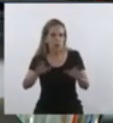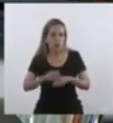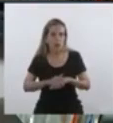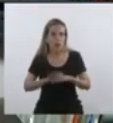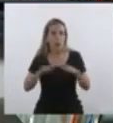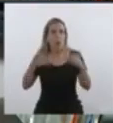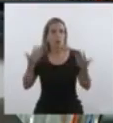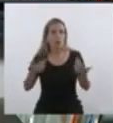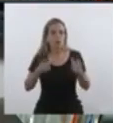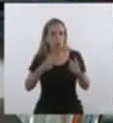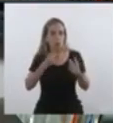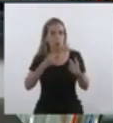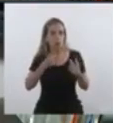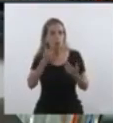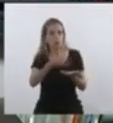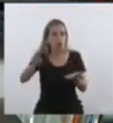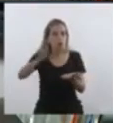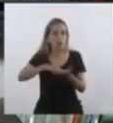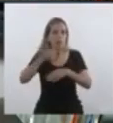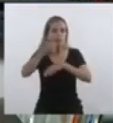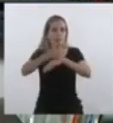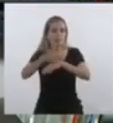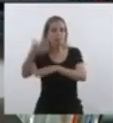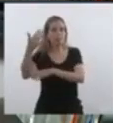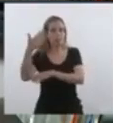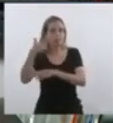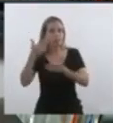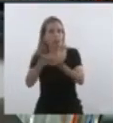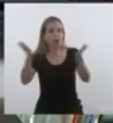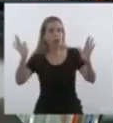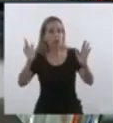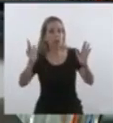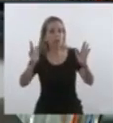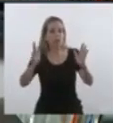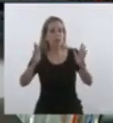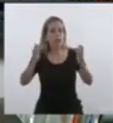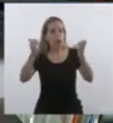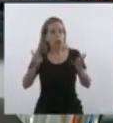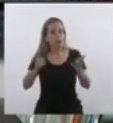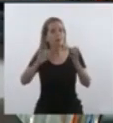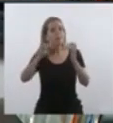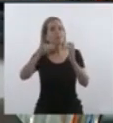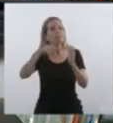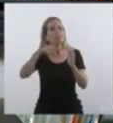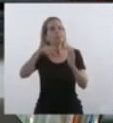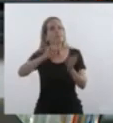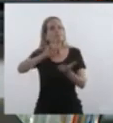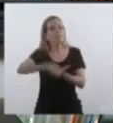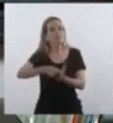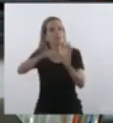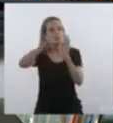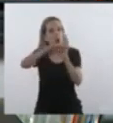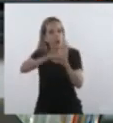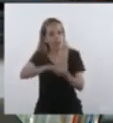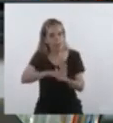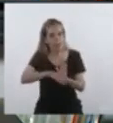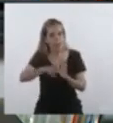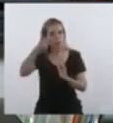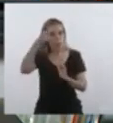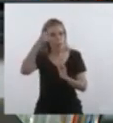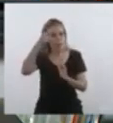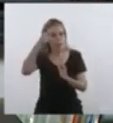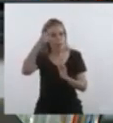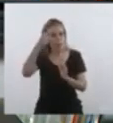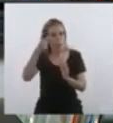hoy preferí hablarles nuevamente y tomar medidas, porque creo que lo que hemos intentado